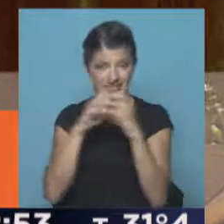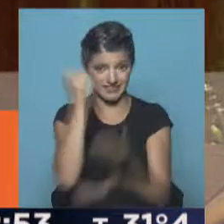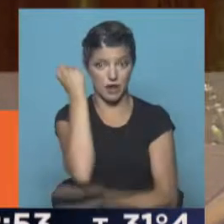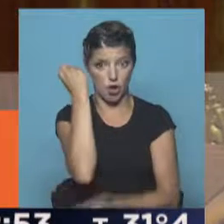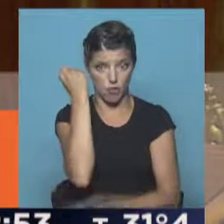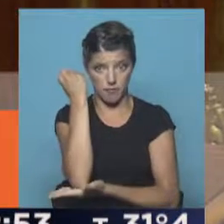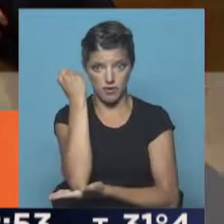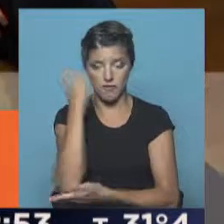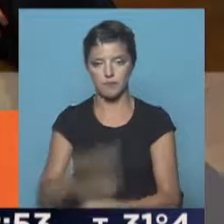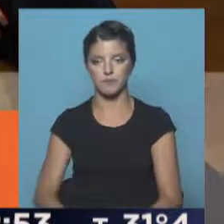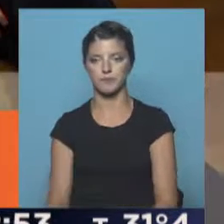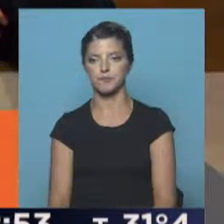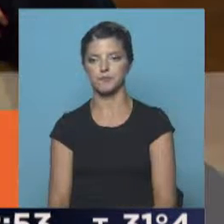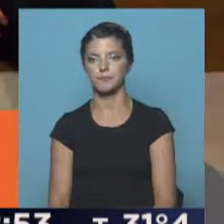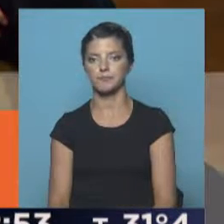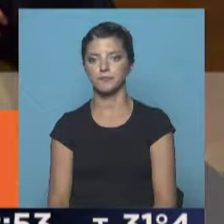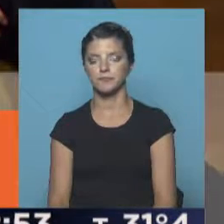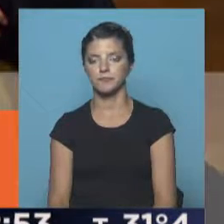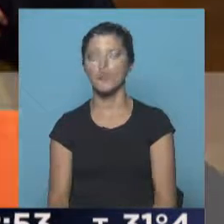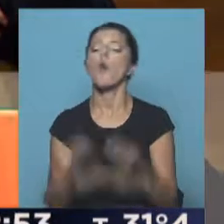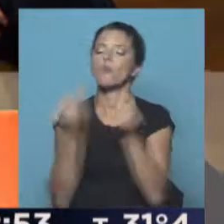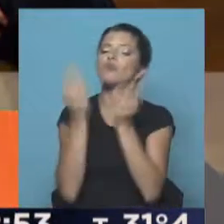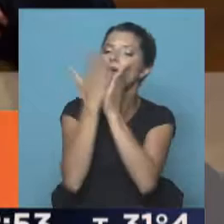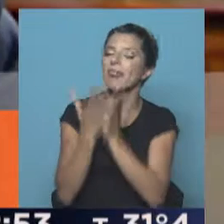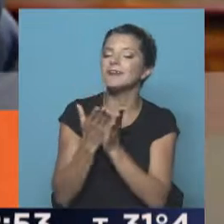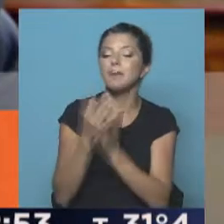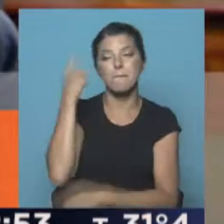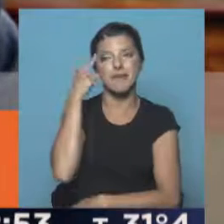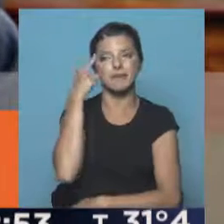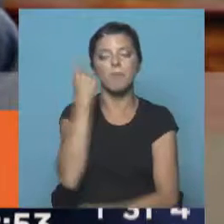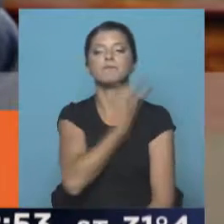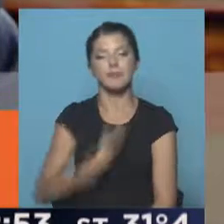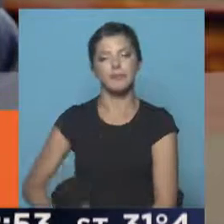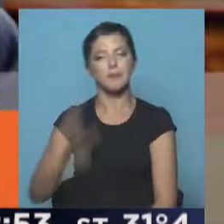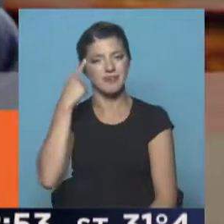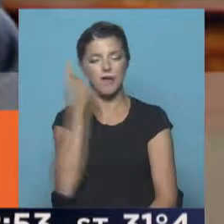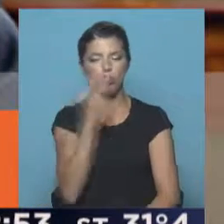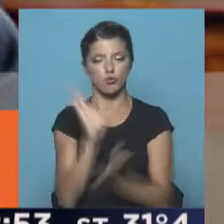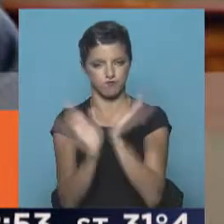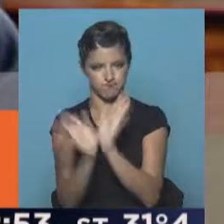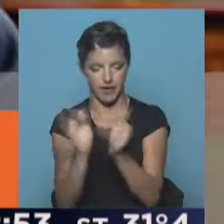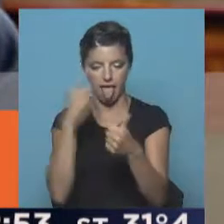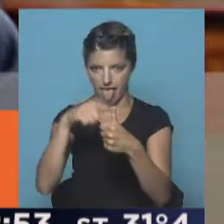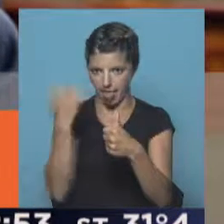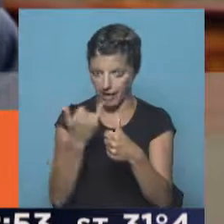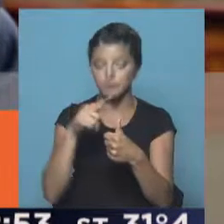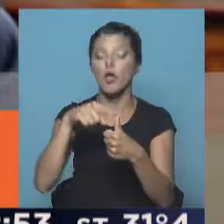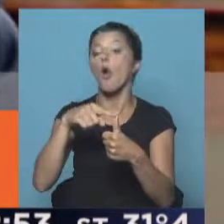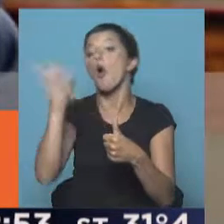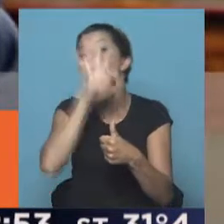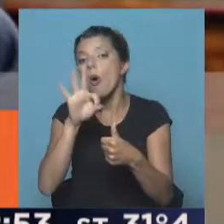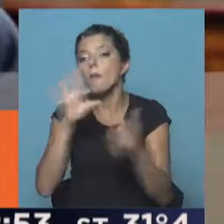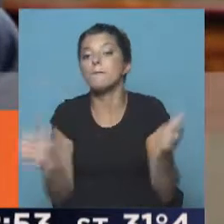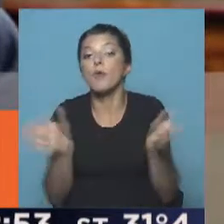Italia. Los observadores creen que el presidente analiza dos posibilidades. O bien promueve